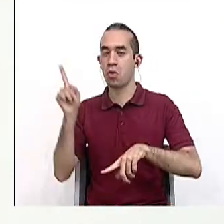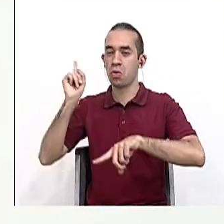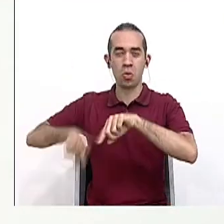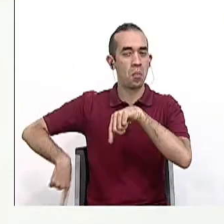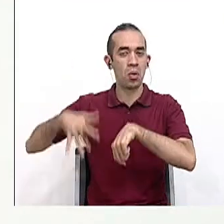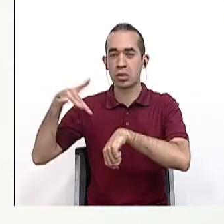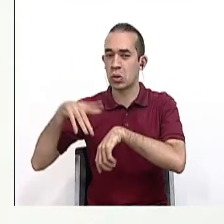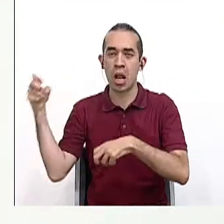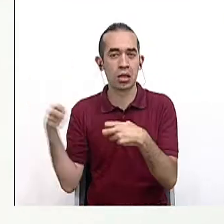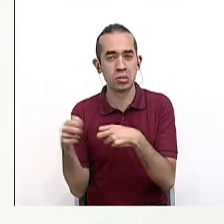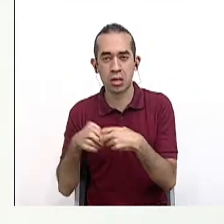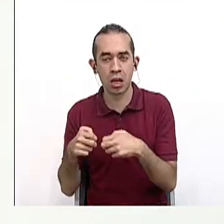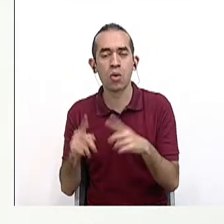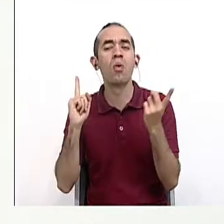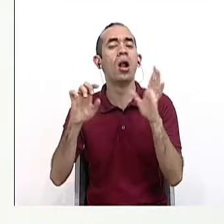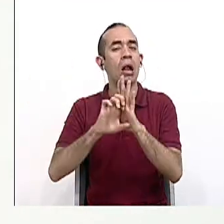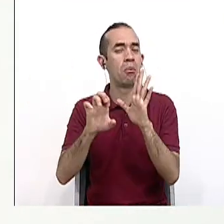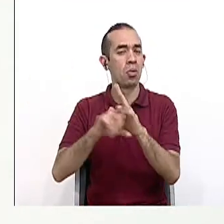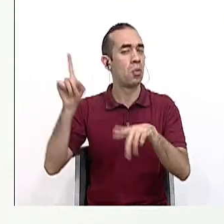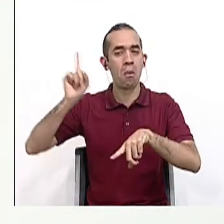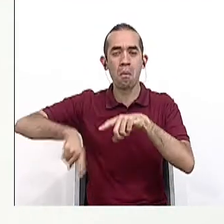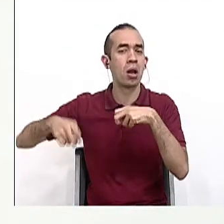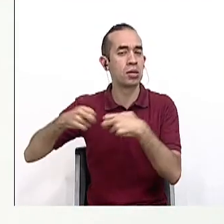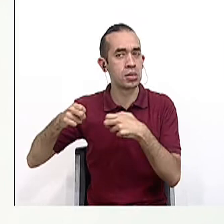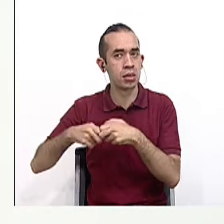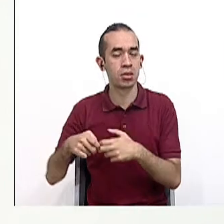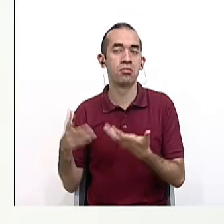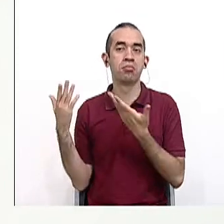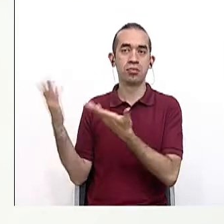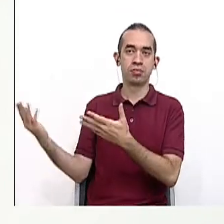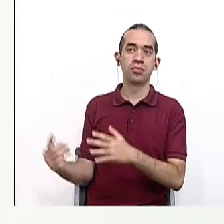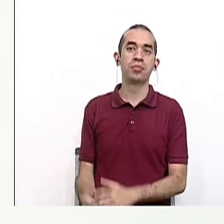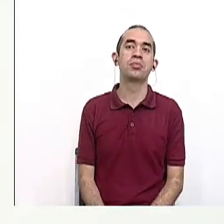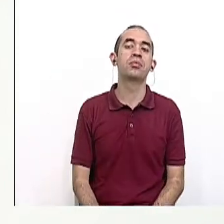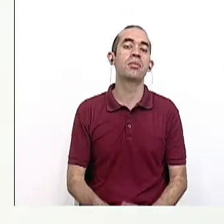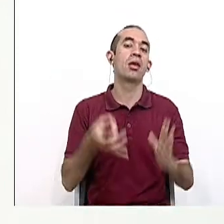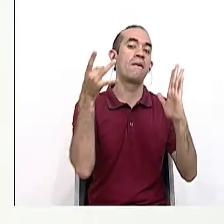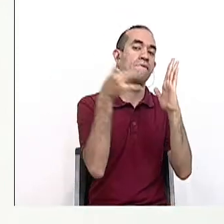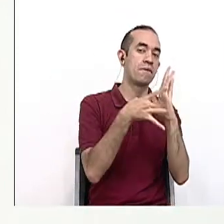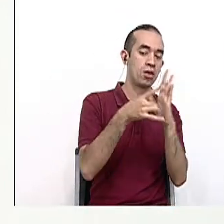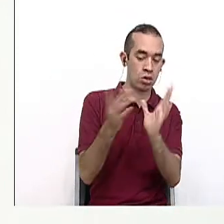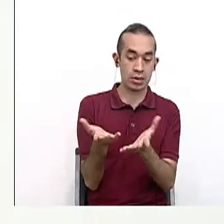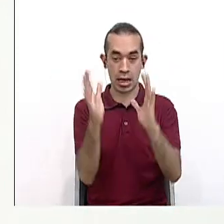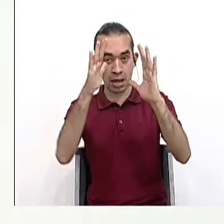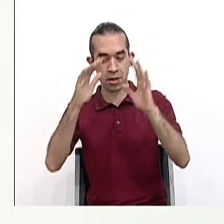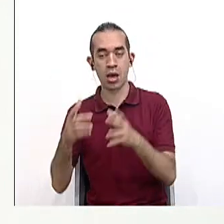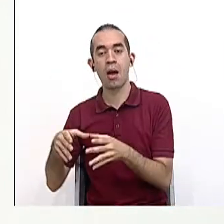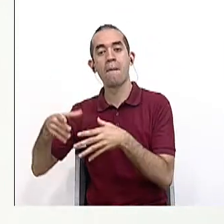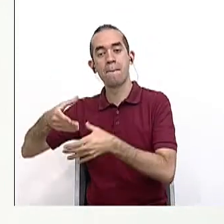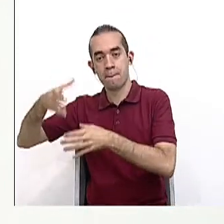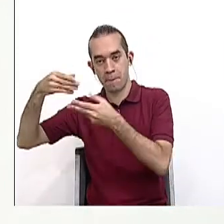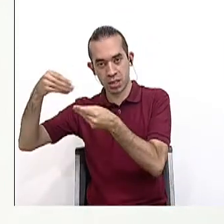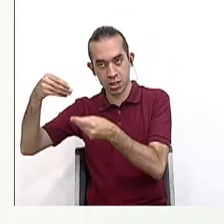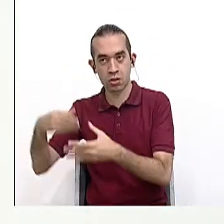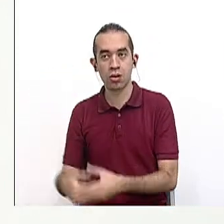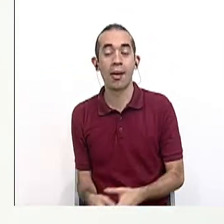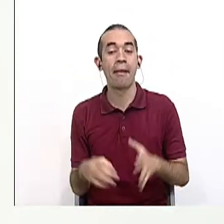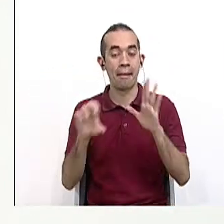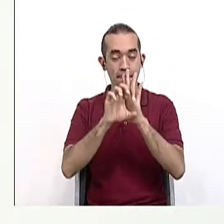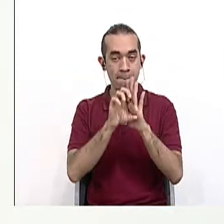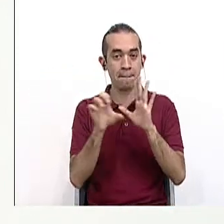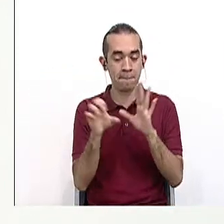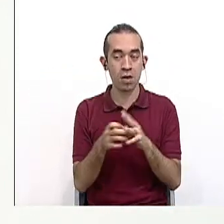aislantes, ¿recuerdan algunos ejemplos? Bueno, recordemos que el vidrio, la cerámica y el plástico son algunos